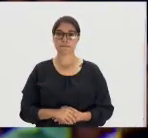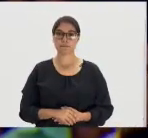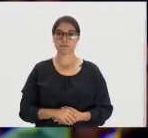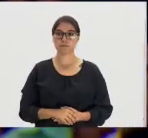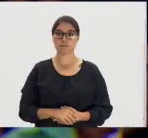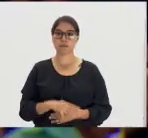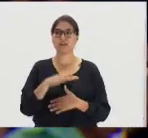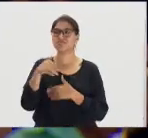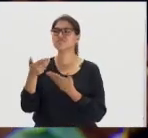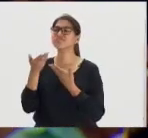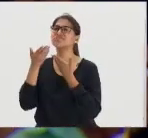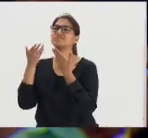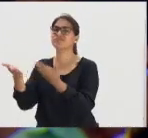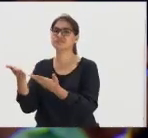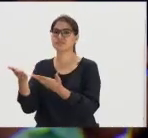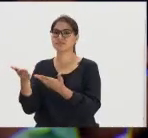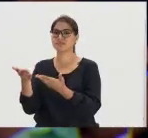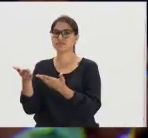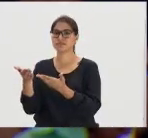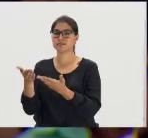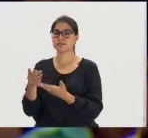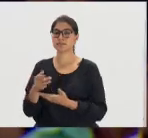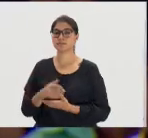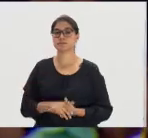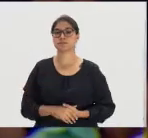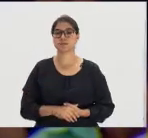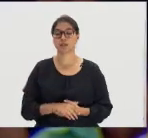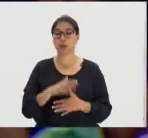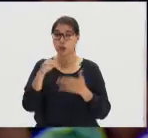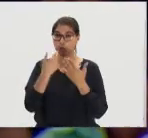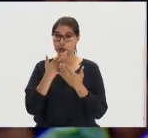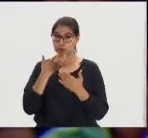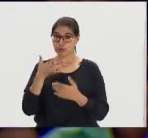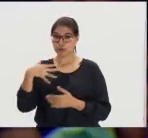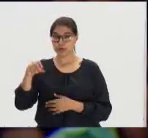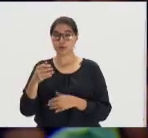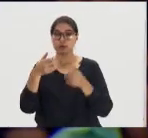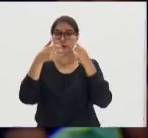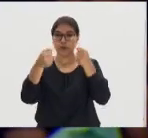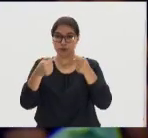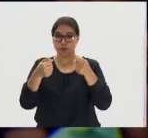Se lo digo toda la vida. Uno que va a centros penales. En los penales las amantes no llegan.